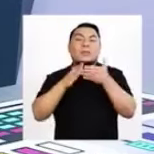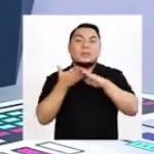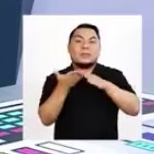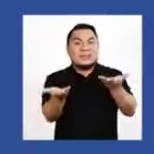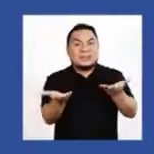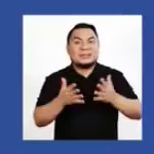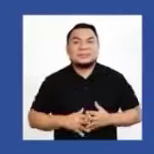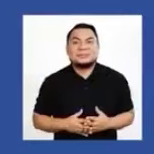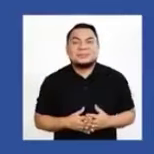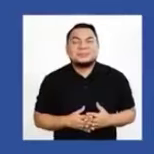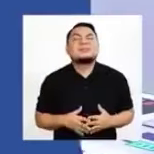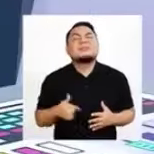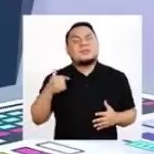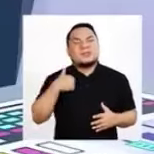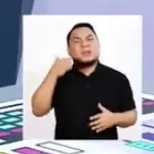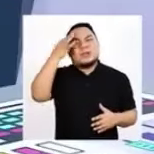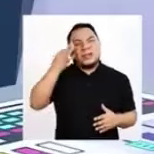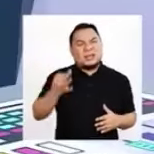a la localidad.